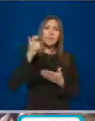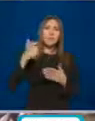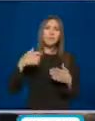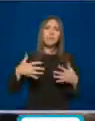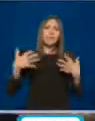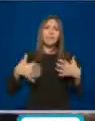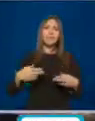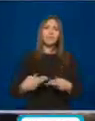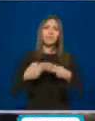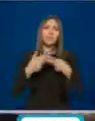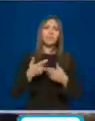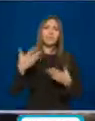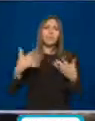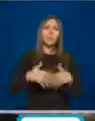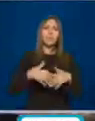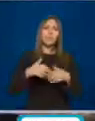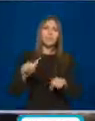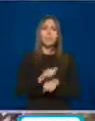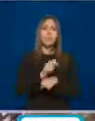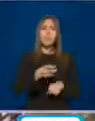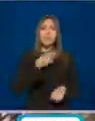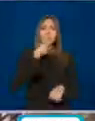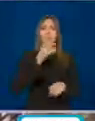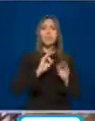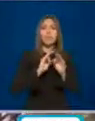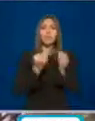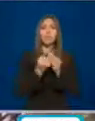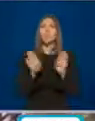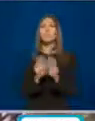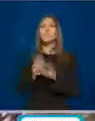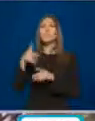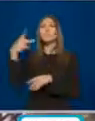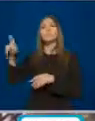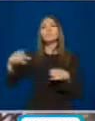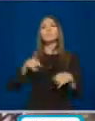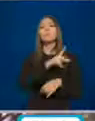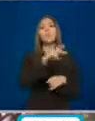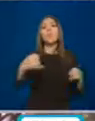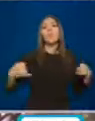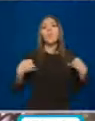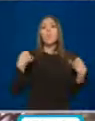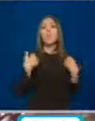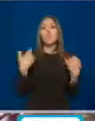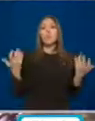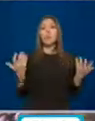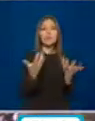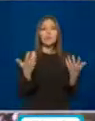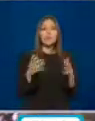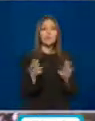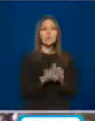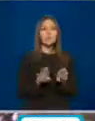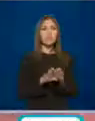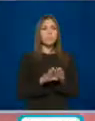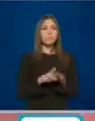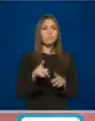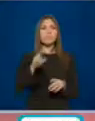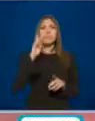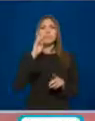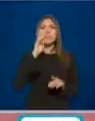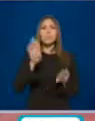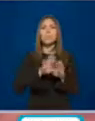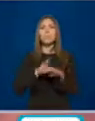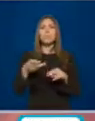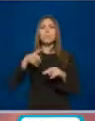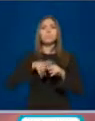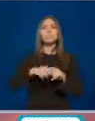automóviles, y entonces decía que la manera en la que manejan los jóvenes tiene totalmente que ver con la manera en que han visto a sus